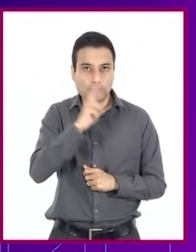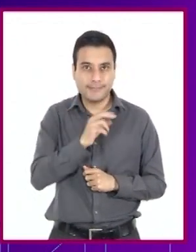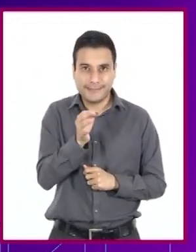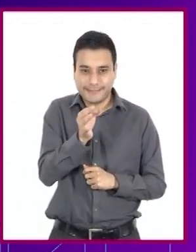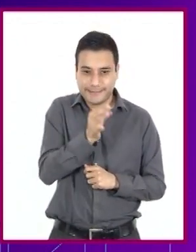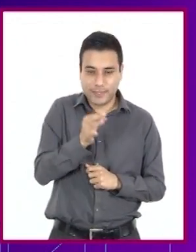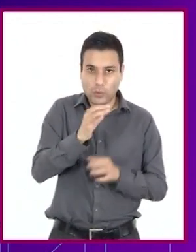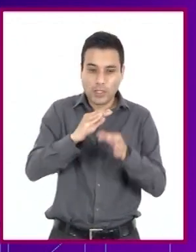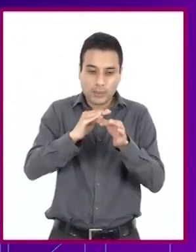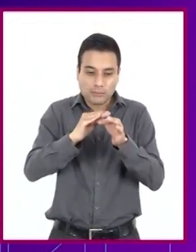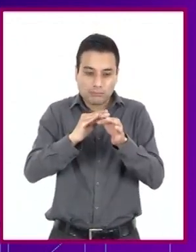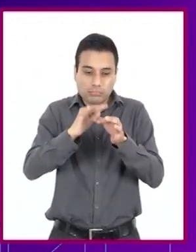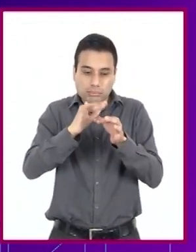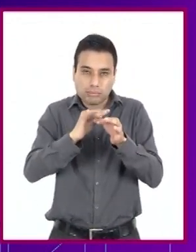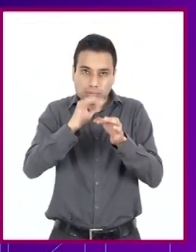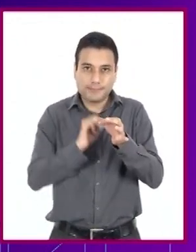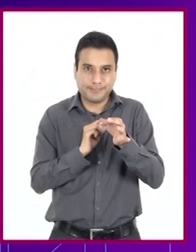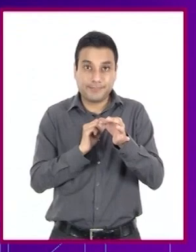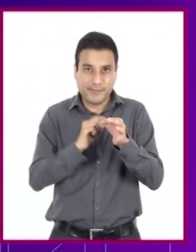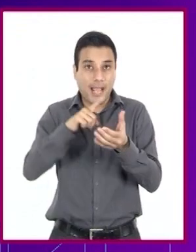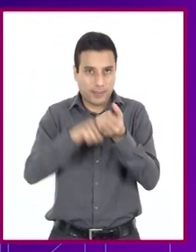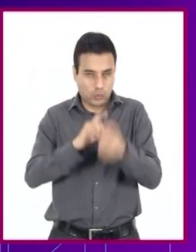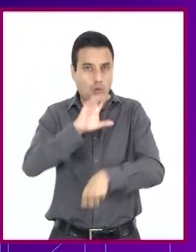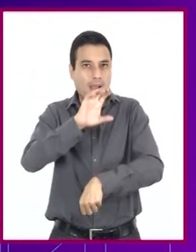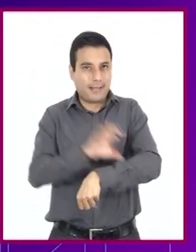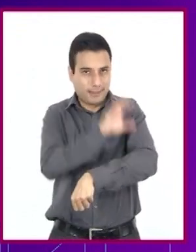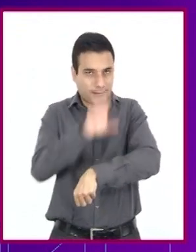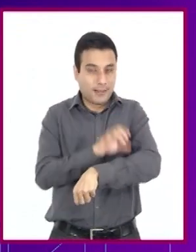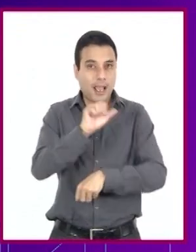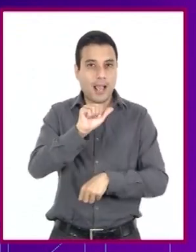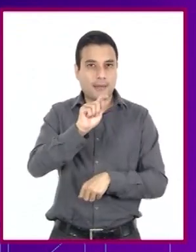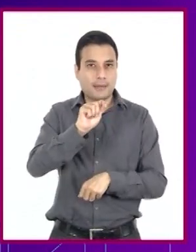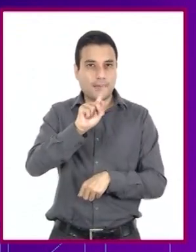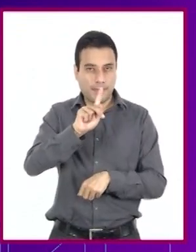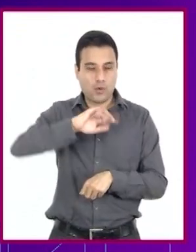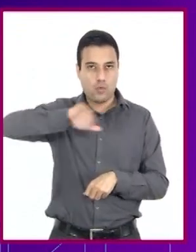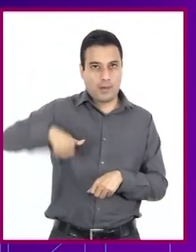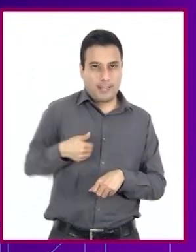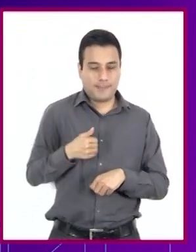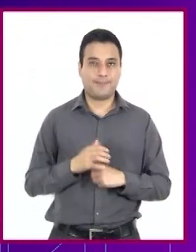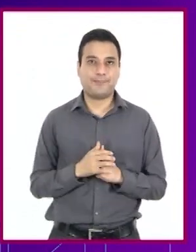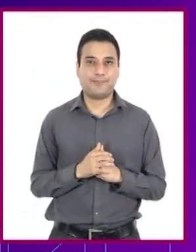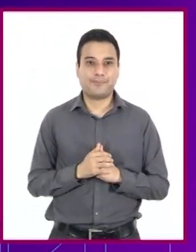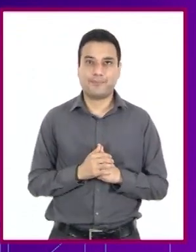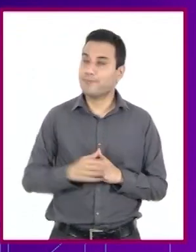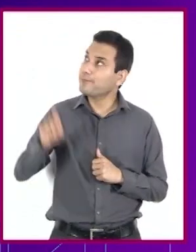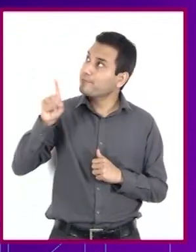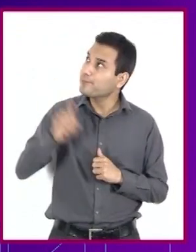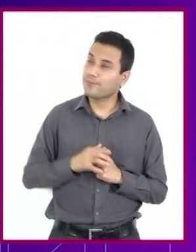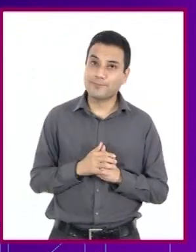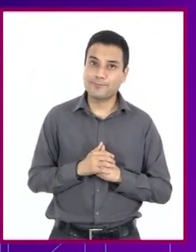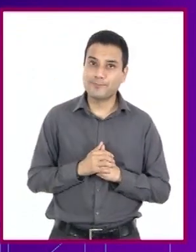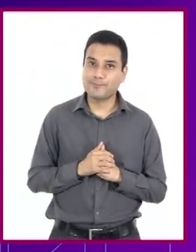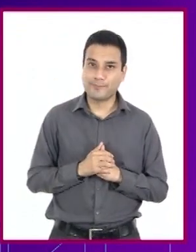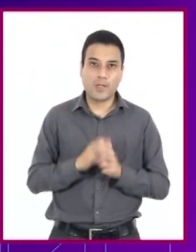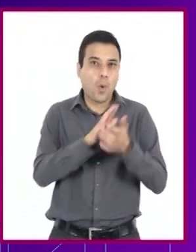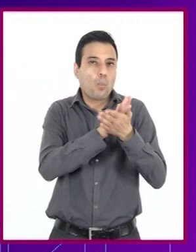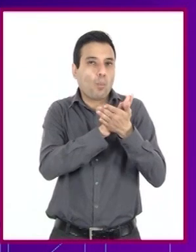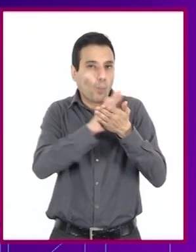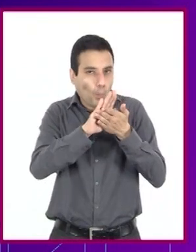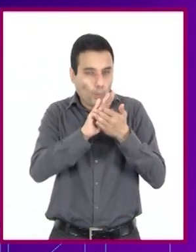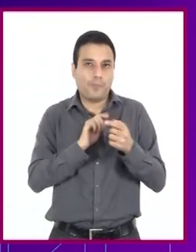produciendo energía que se almacena en forma de ATP. retículo endoplásmico liso y